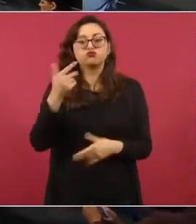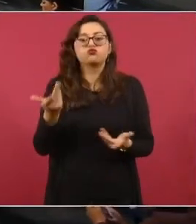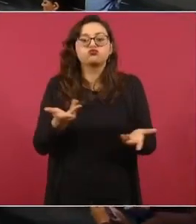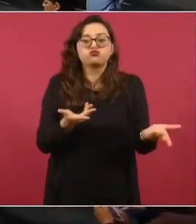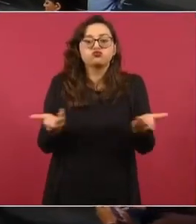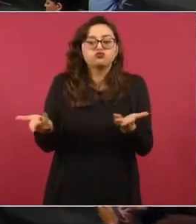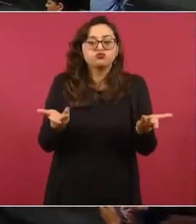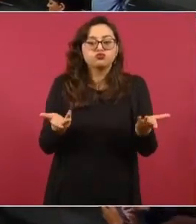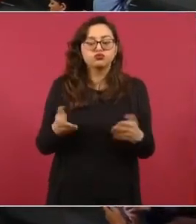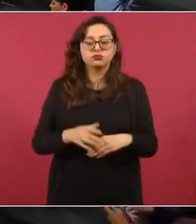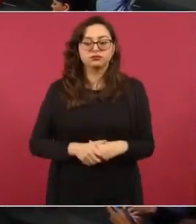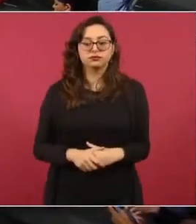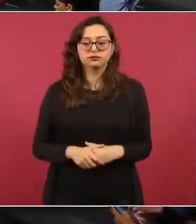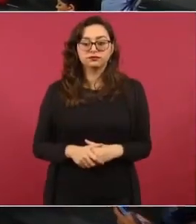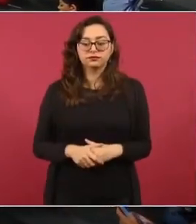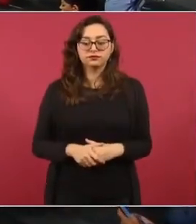Bueno,